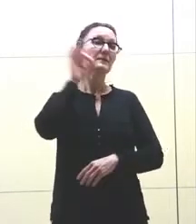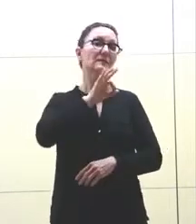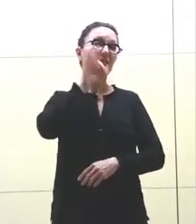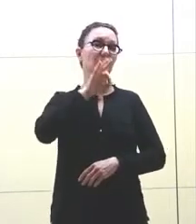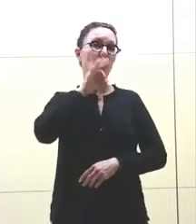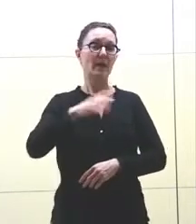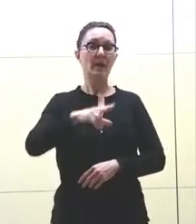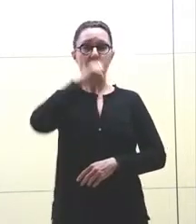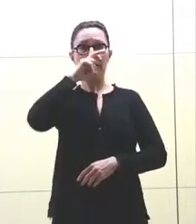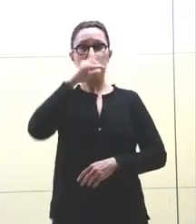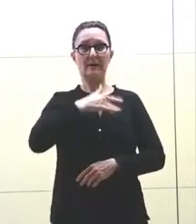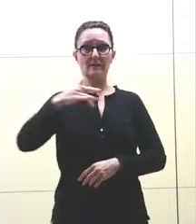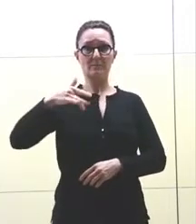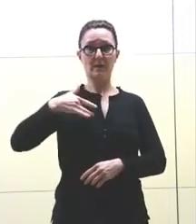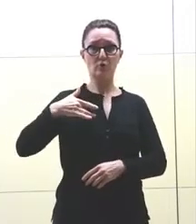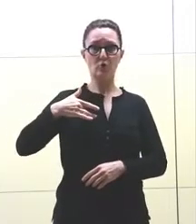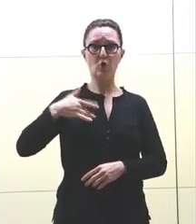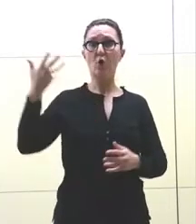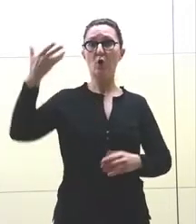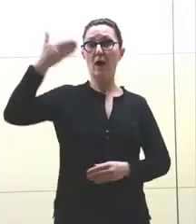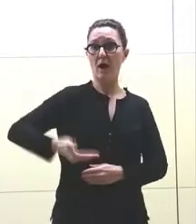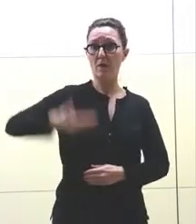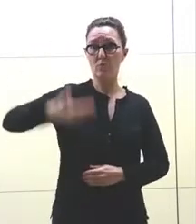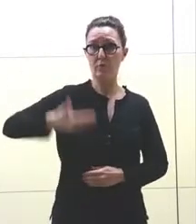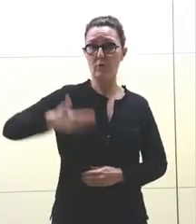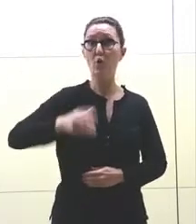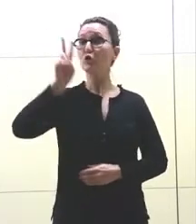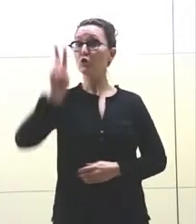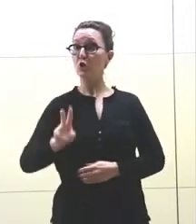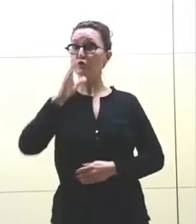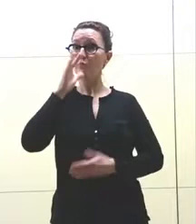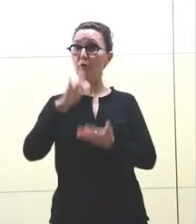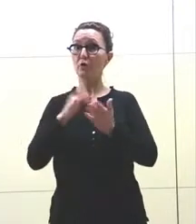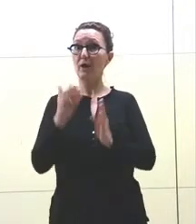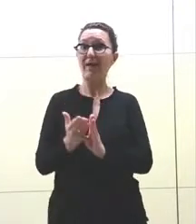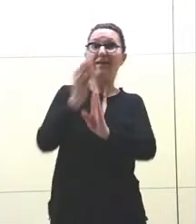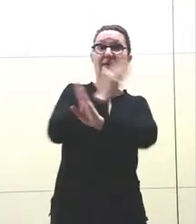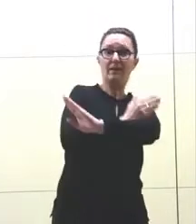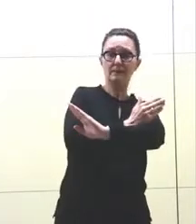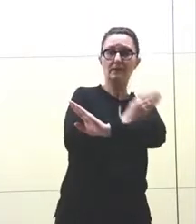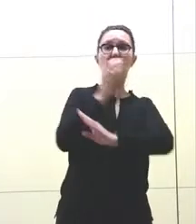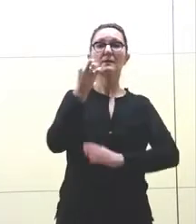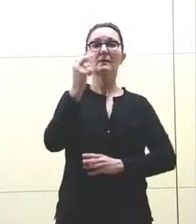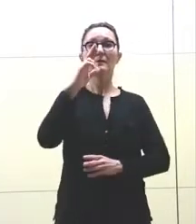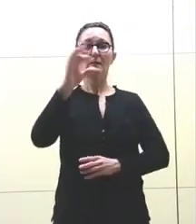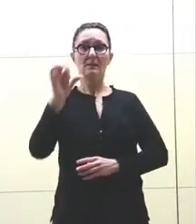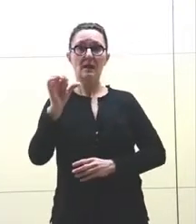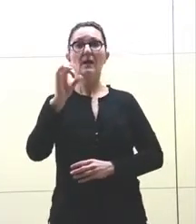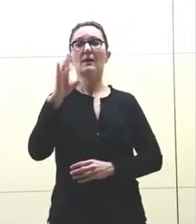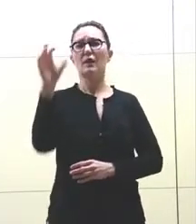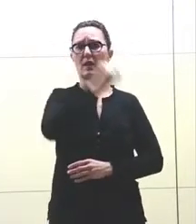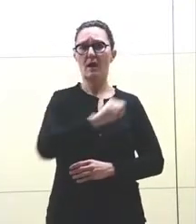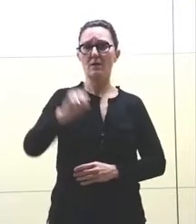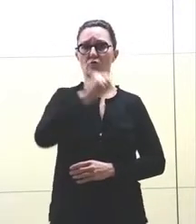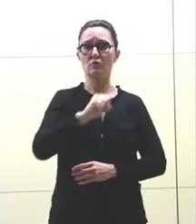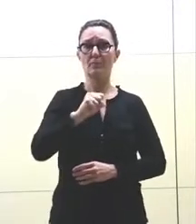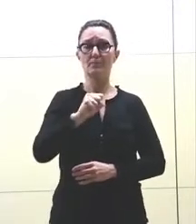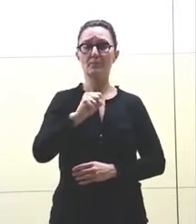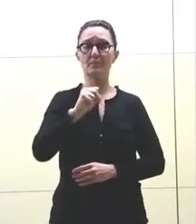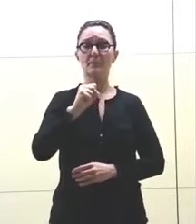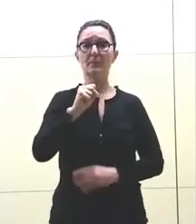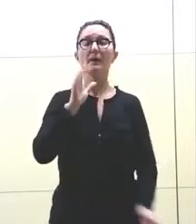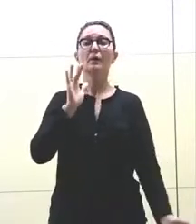agudo y es 2 porque ya hubo un SARS hace 15 años. Se transmite por